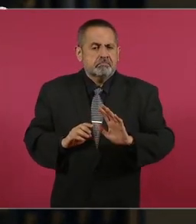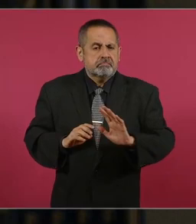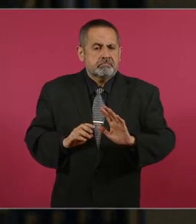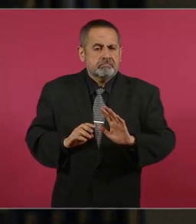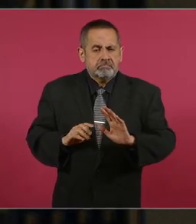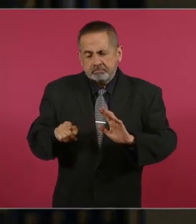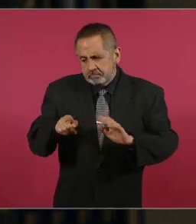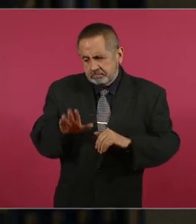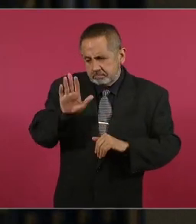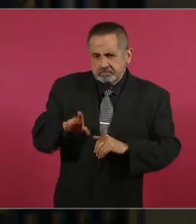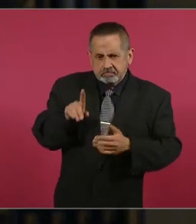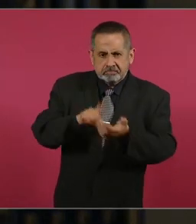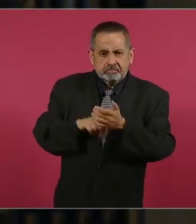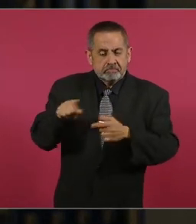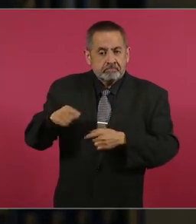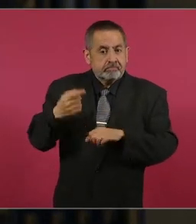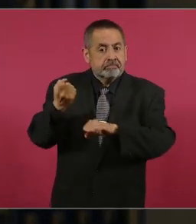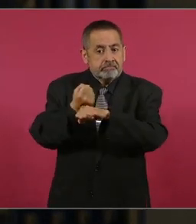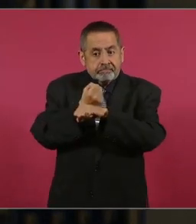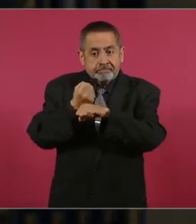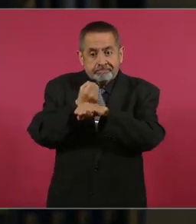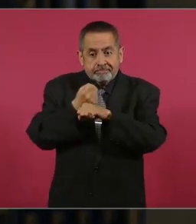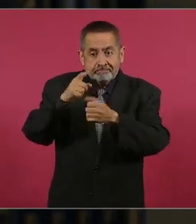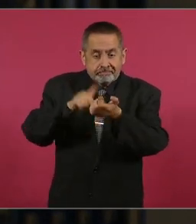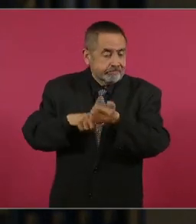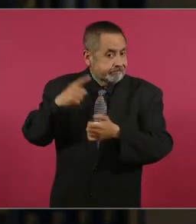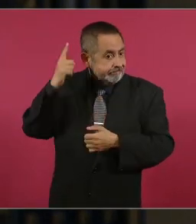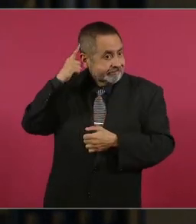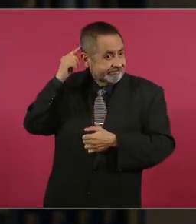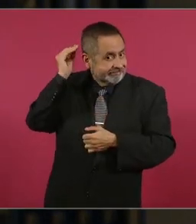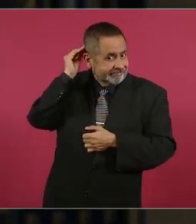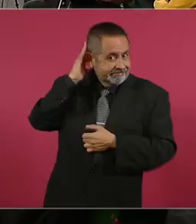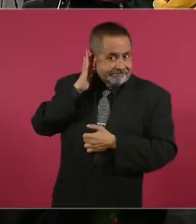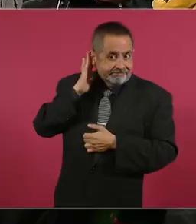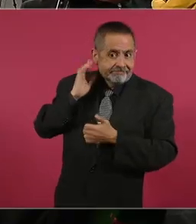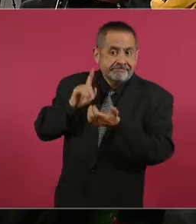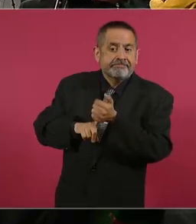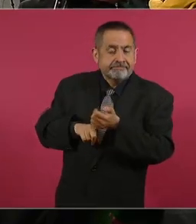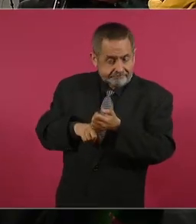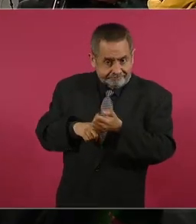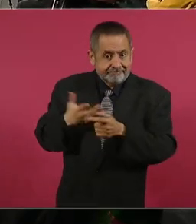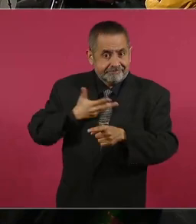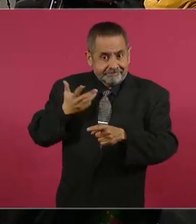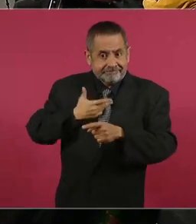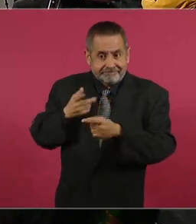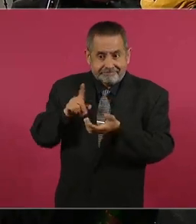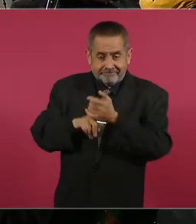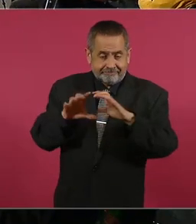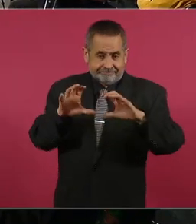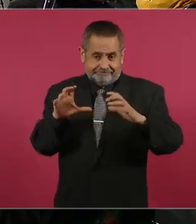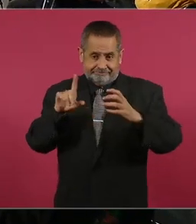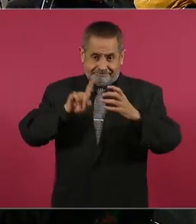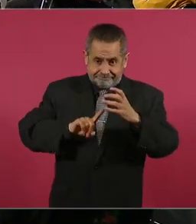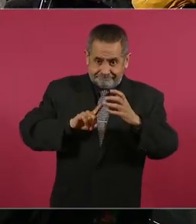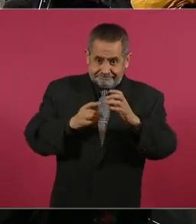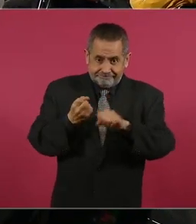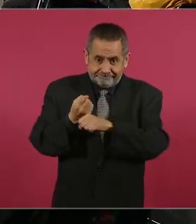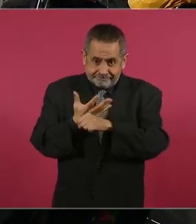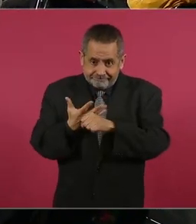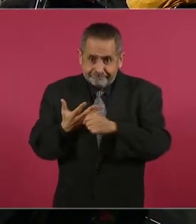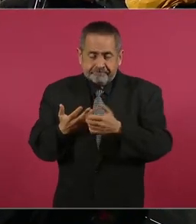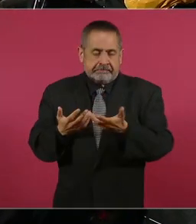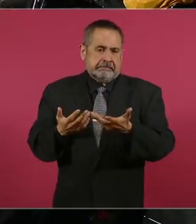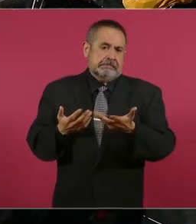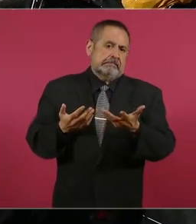pues proyectan que tiene una hemorragia, ¿no?, en la parte trasera de su cabeza interna. Está esperando